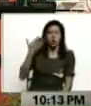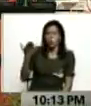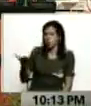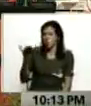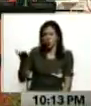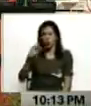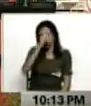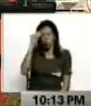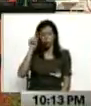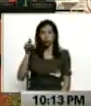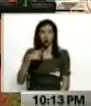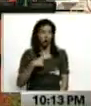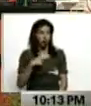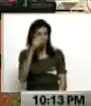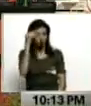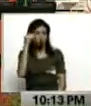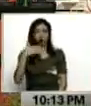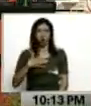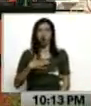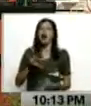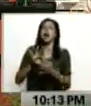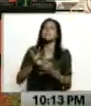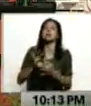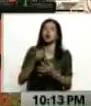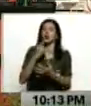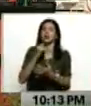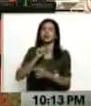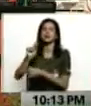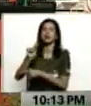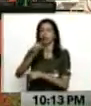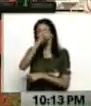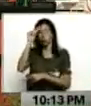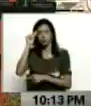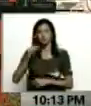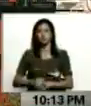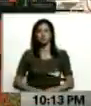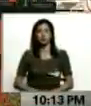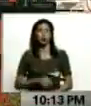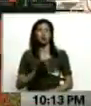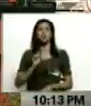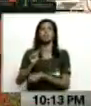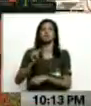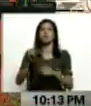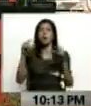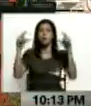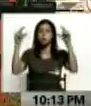porte que tú tienes tú naciste para ser presidente le están diciendo los amigos los